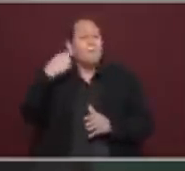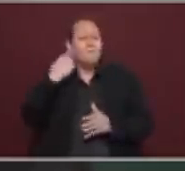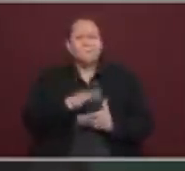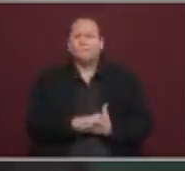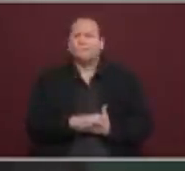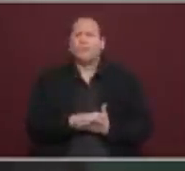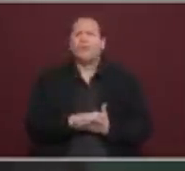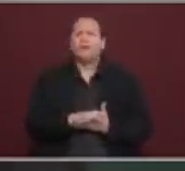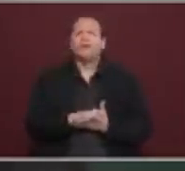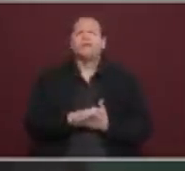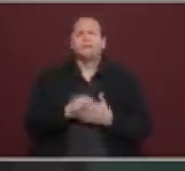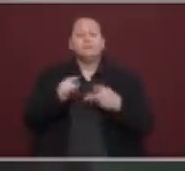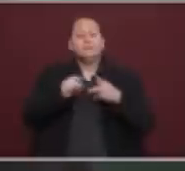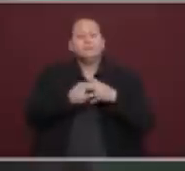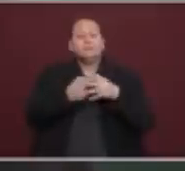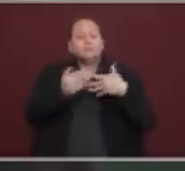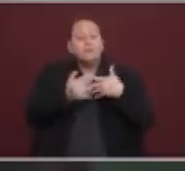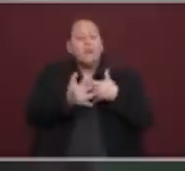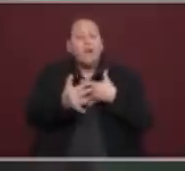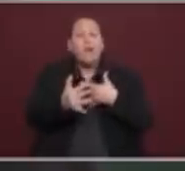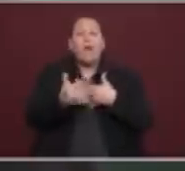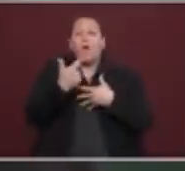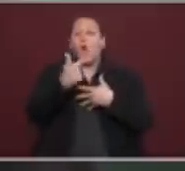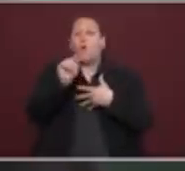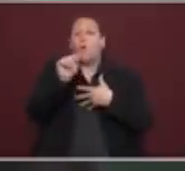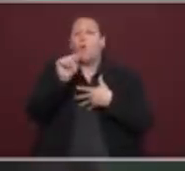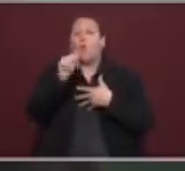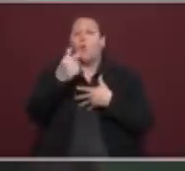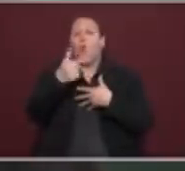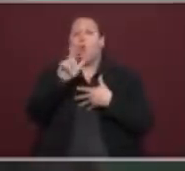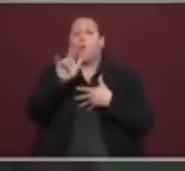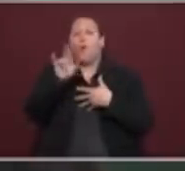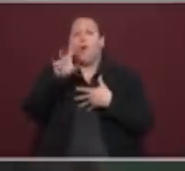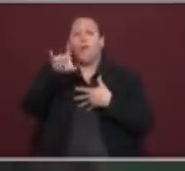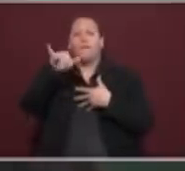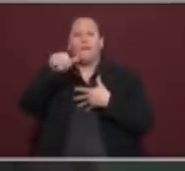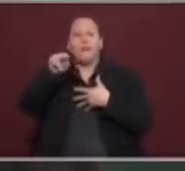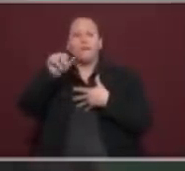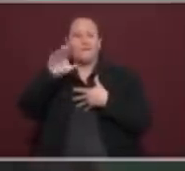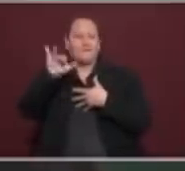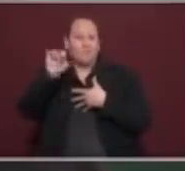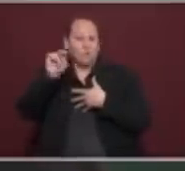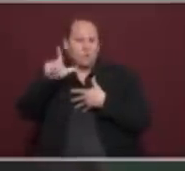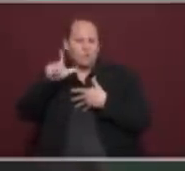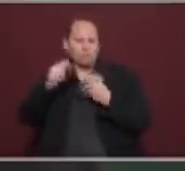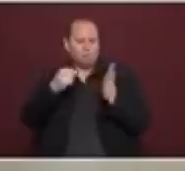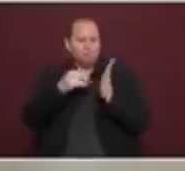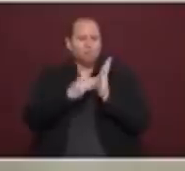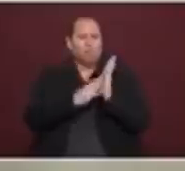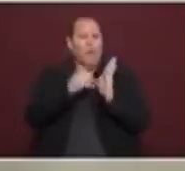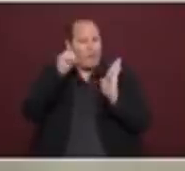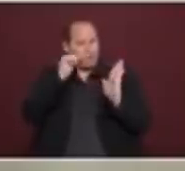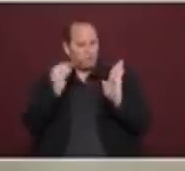entrada en vigor de la guardia nacional el día de ayer